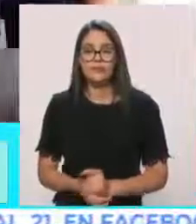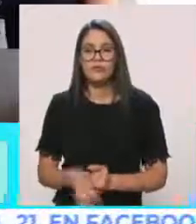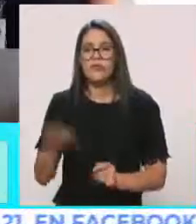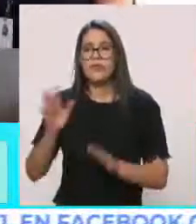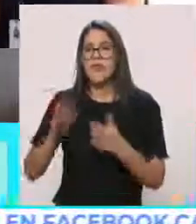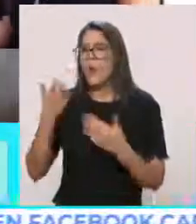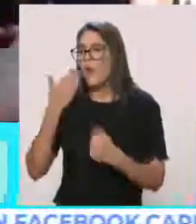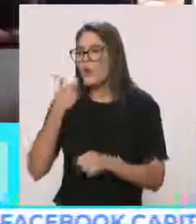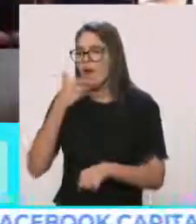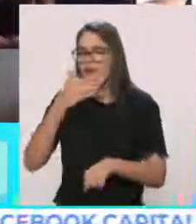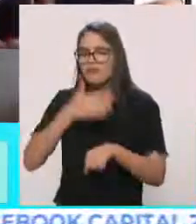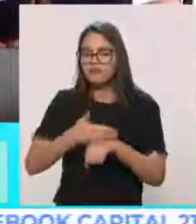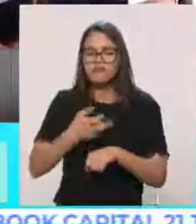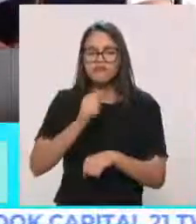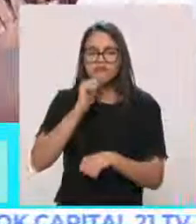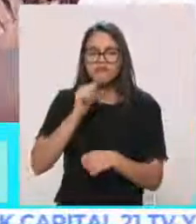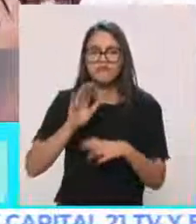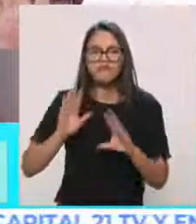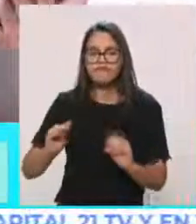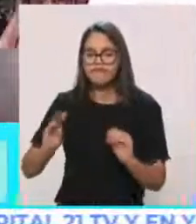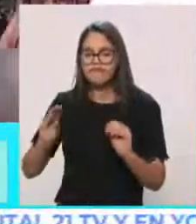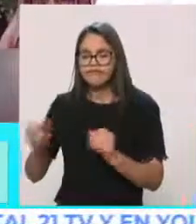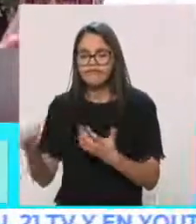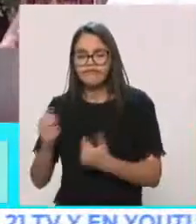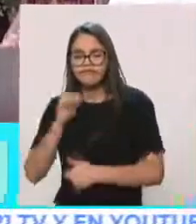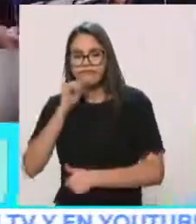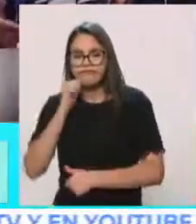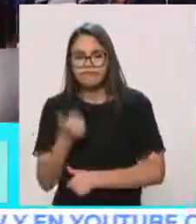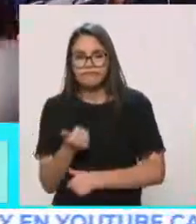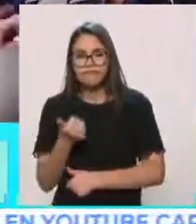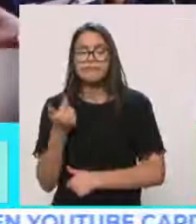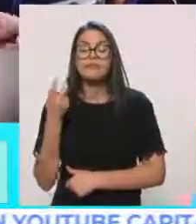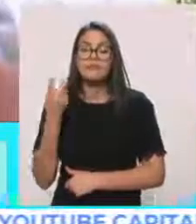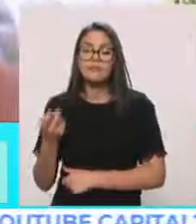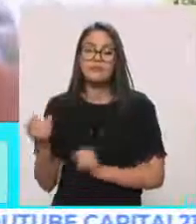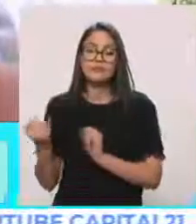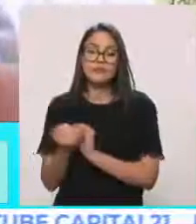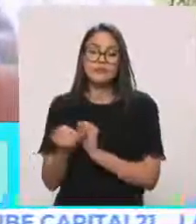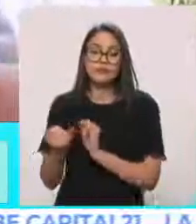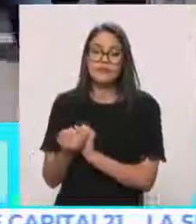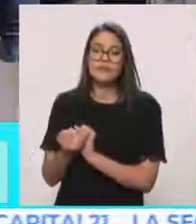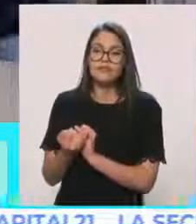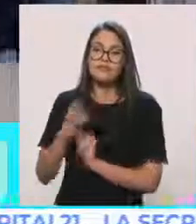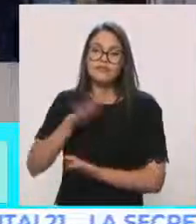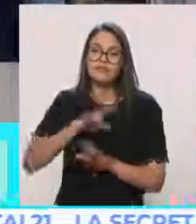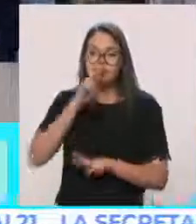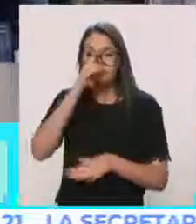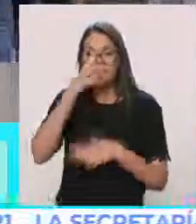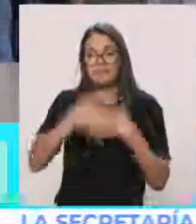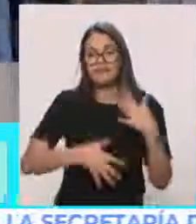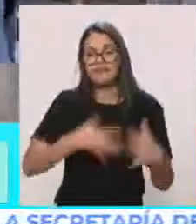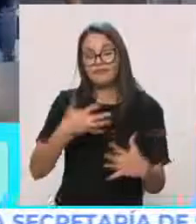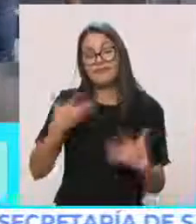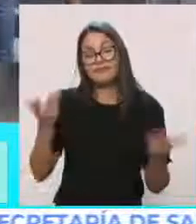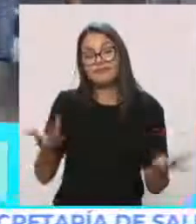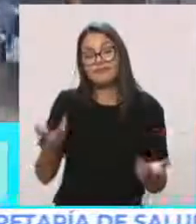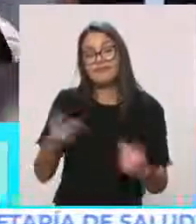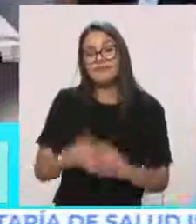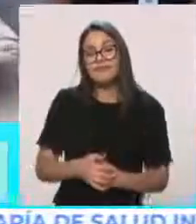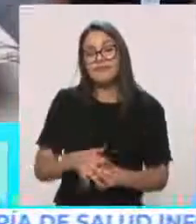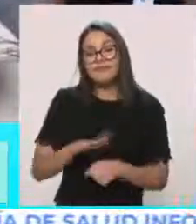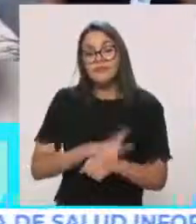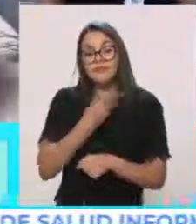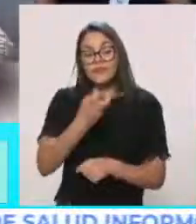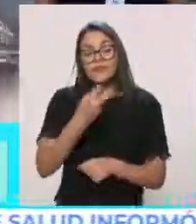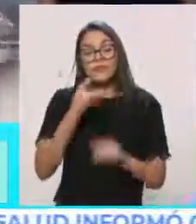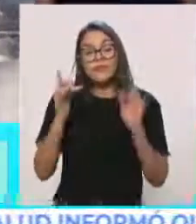impunidad que permite o que posibilite en parte como una de las variables el tema de la violencia. Así que el chat de